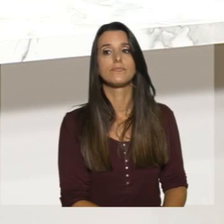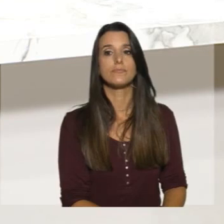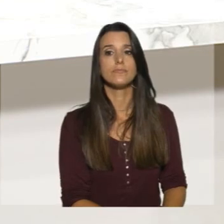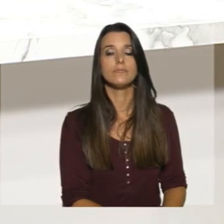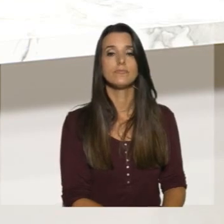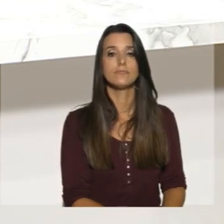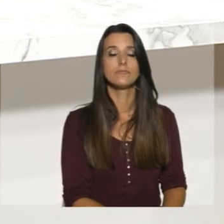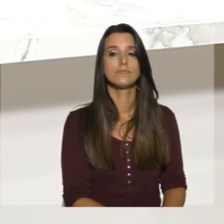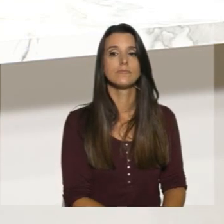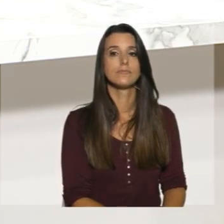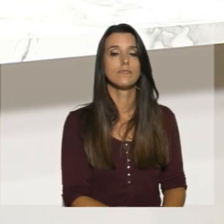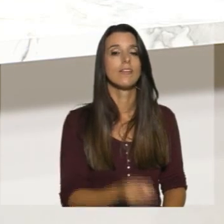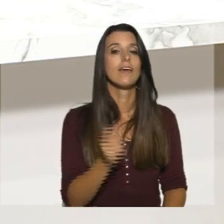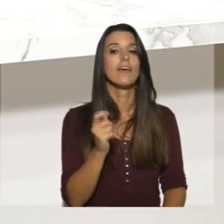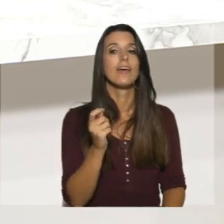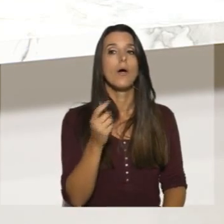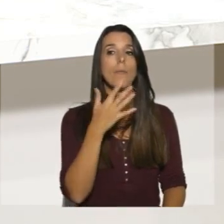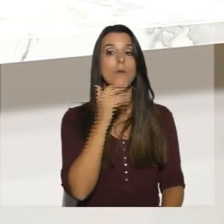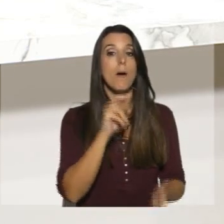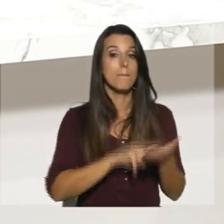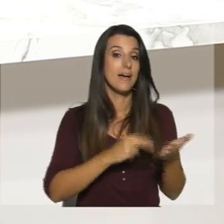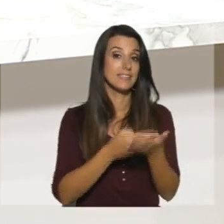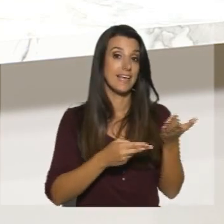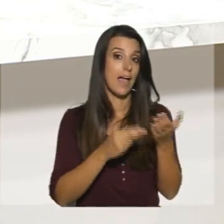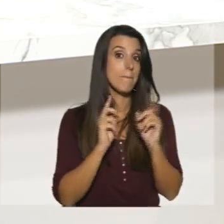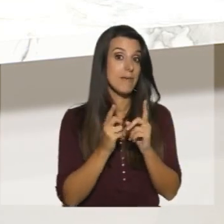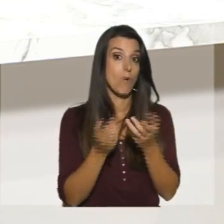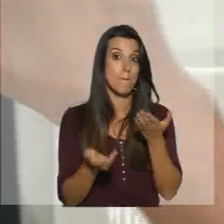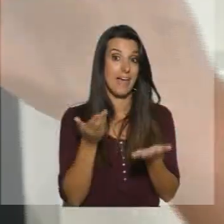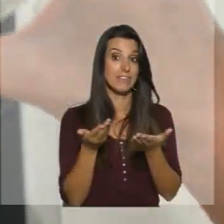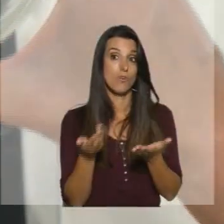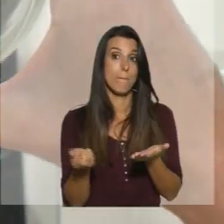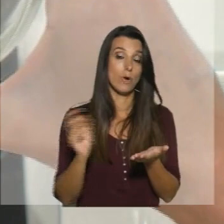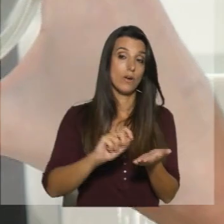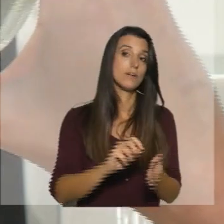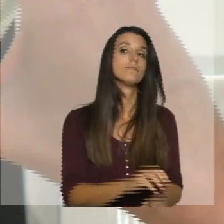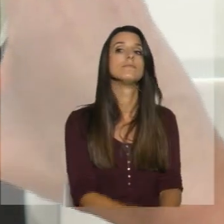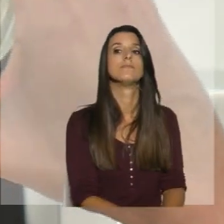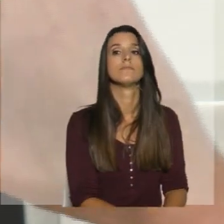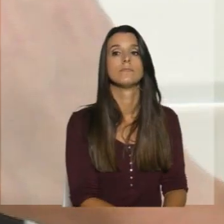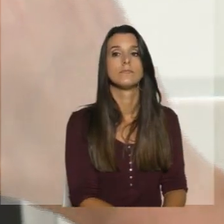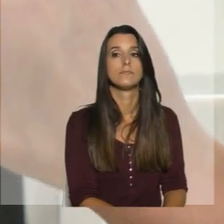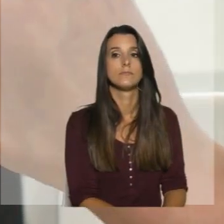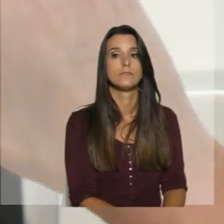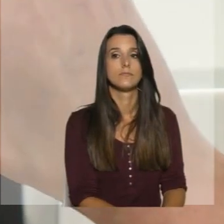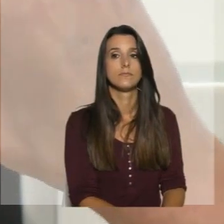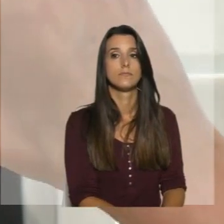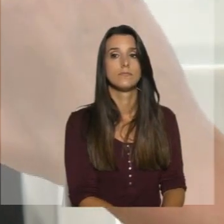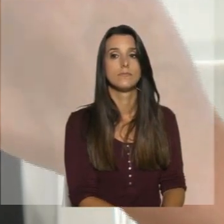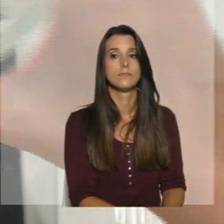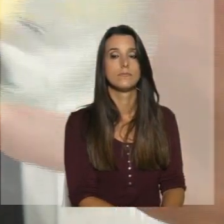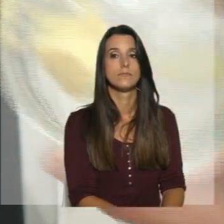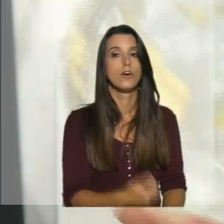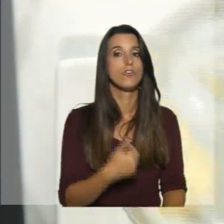La llevas a calentar. ¿Qué vas a poner? ¿Viste la cantidad que te dice de manteca? La pones allí. Ahí está. Como